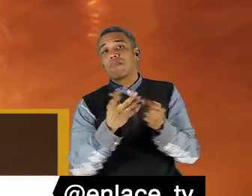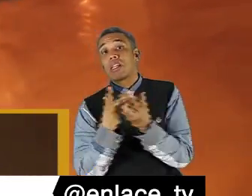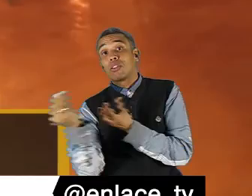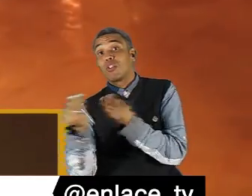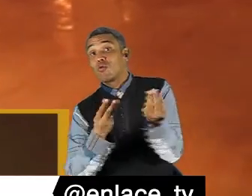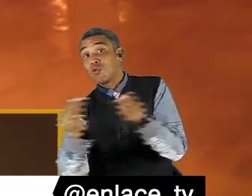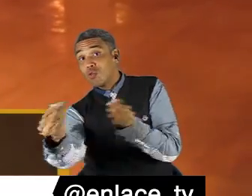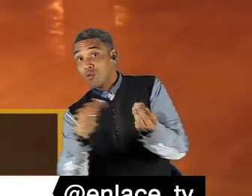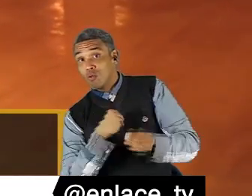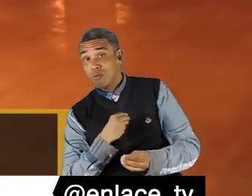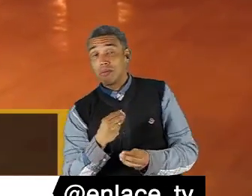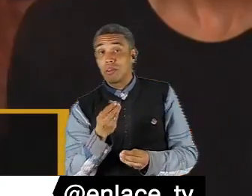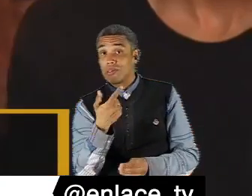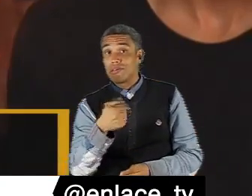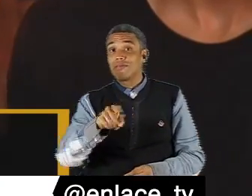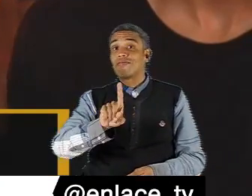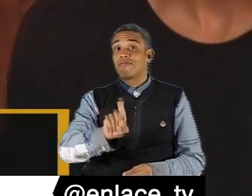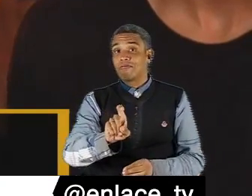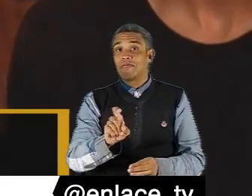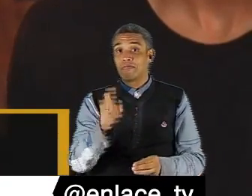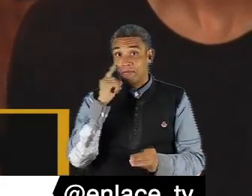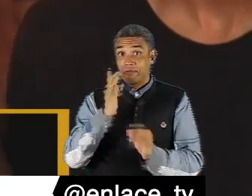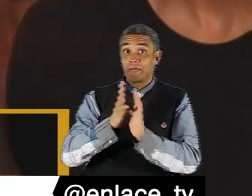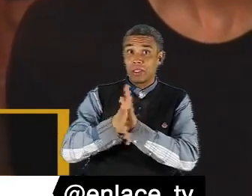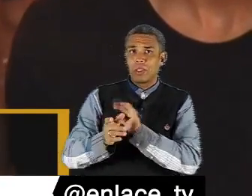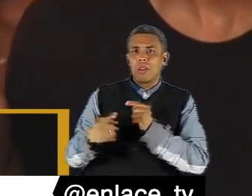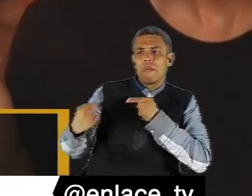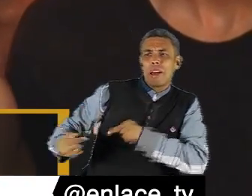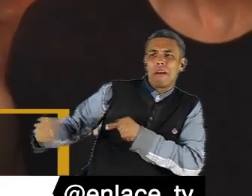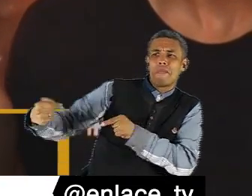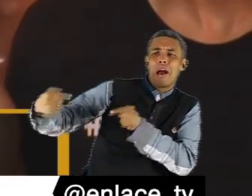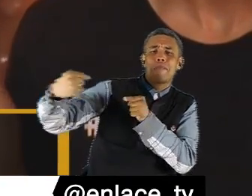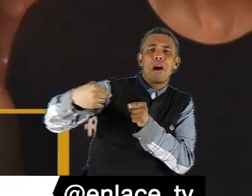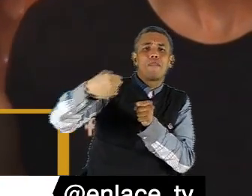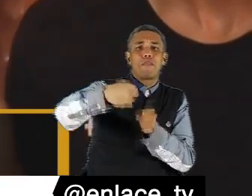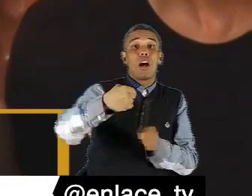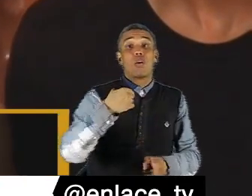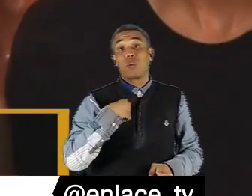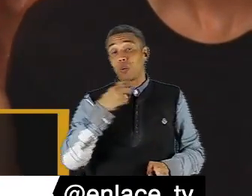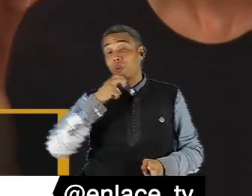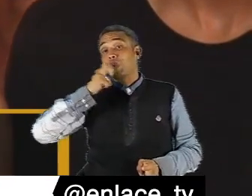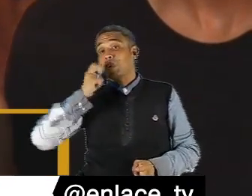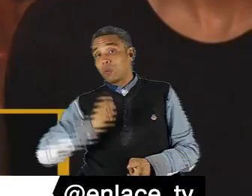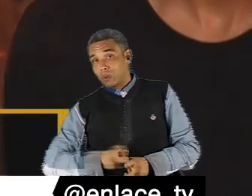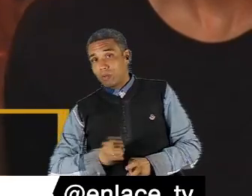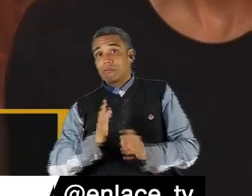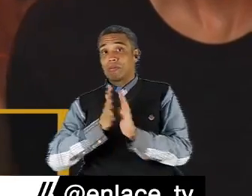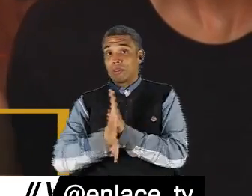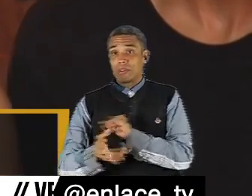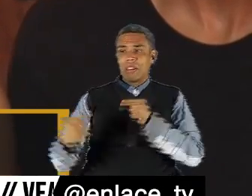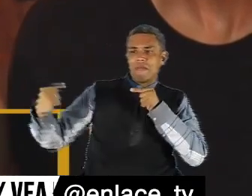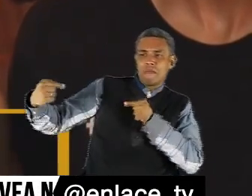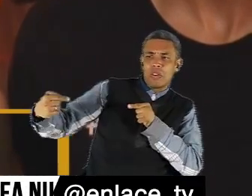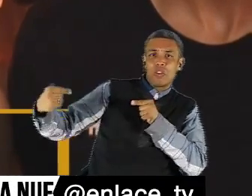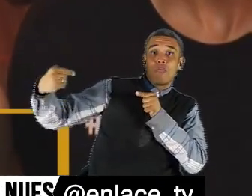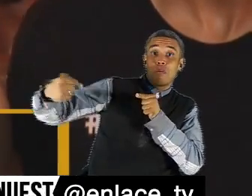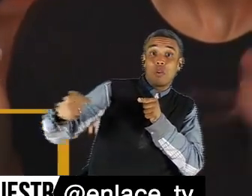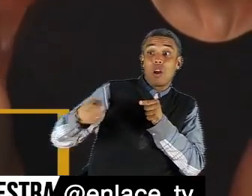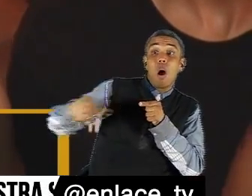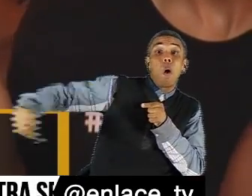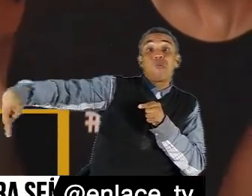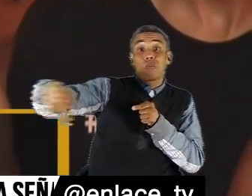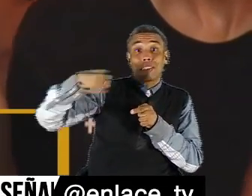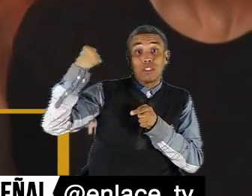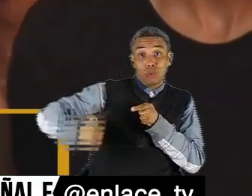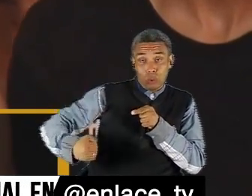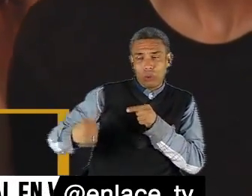16 grupos de danza urbana. Estuvo fuerte, una competencia nunca es fácil, ¿sí? Te vas a medir con otras personas que también trabajan duro.